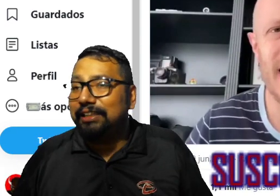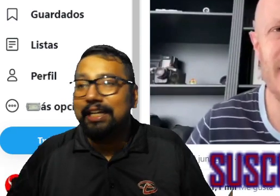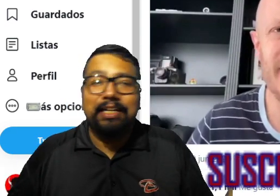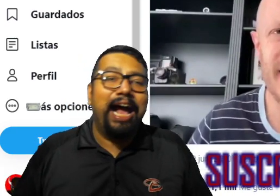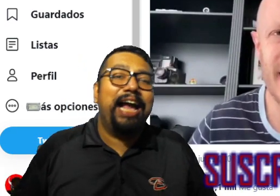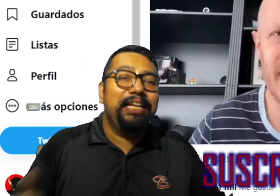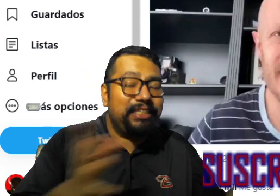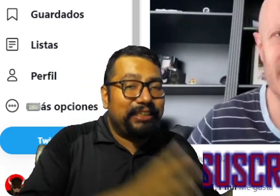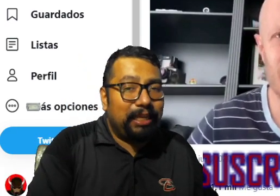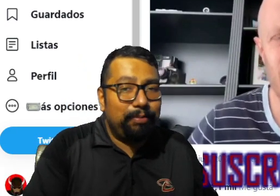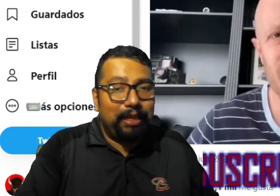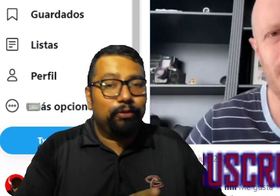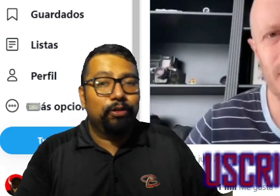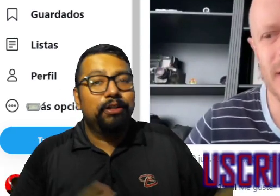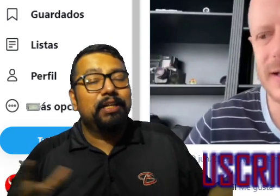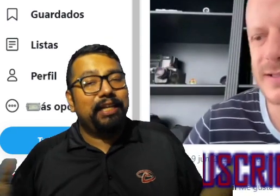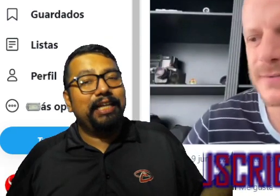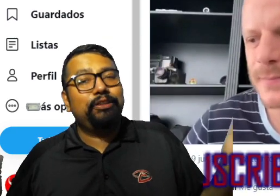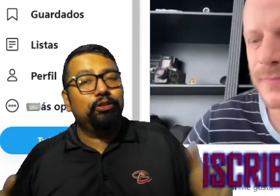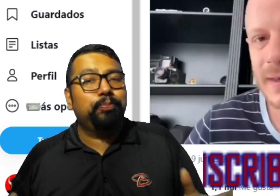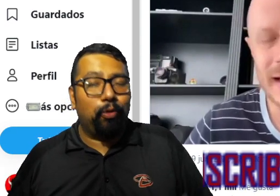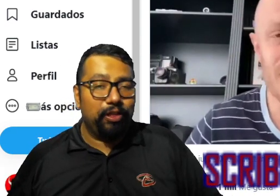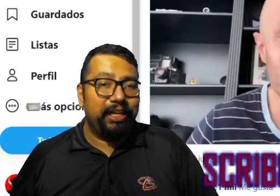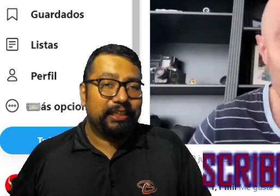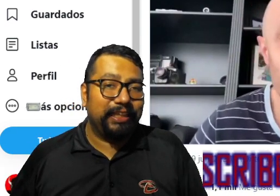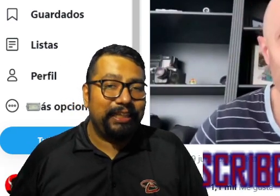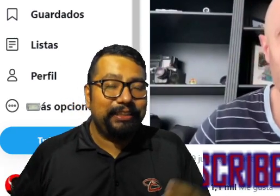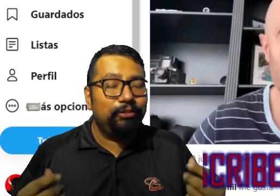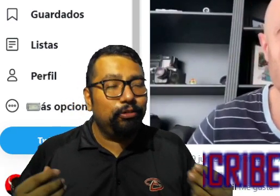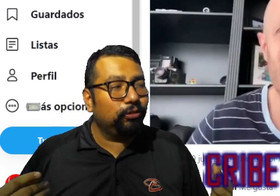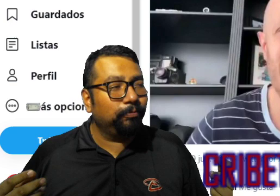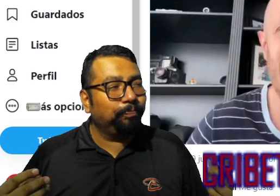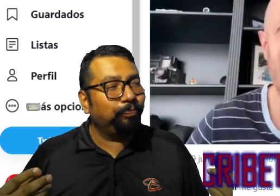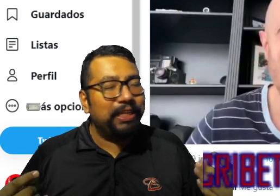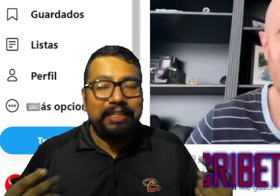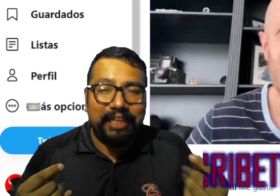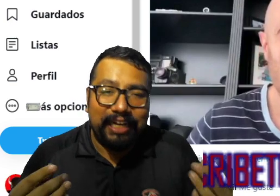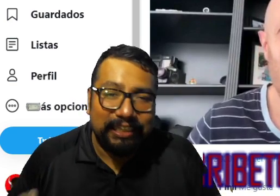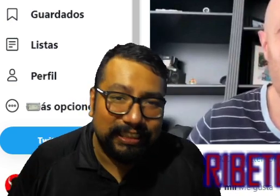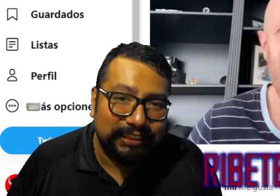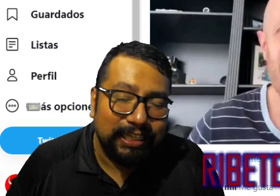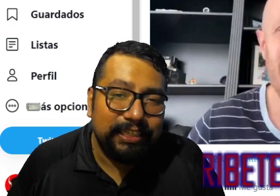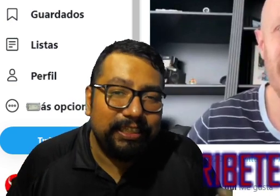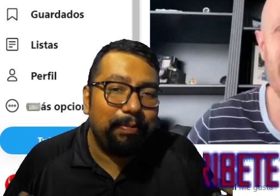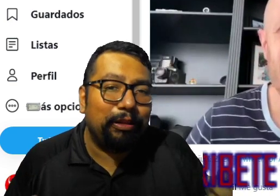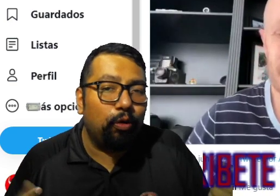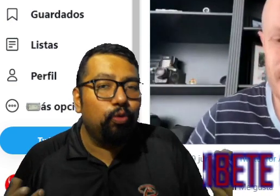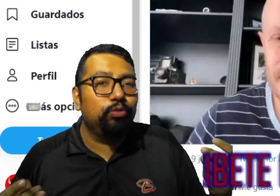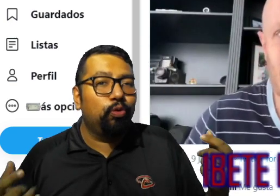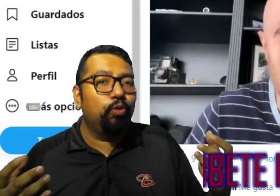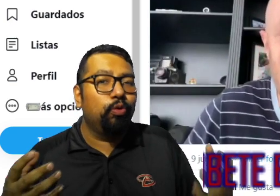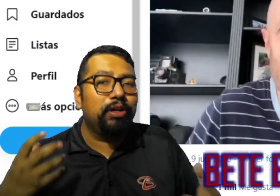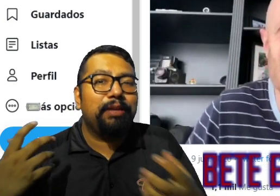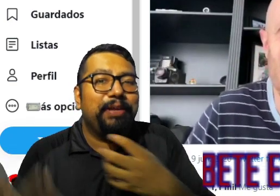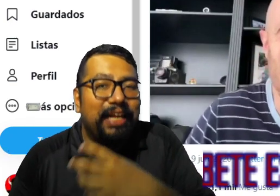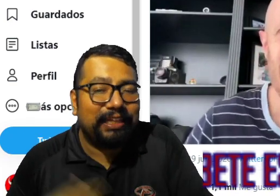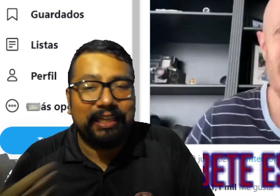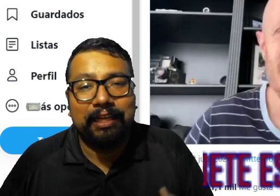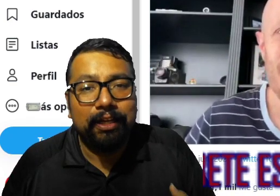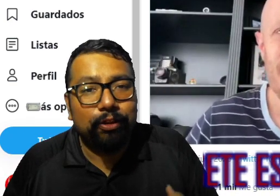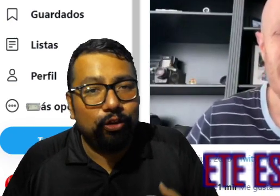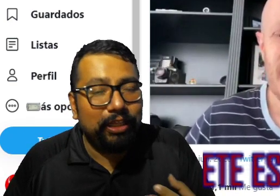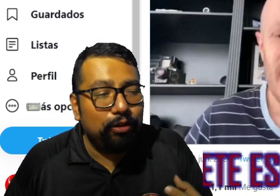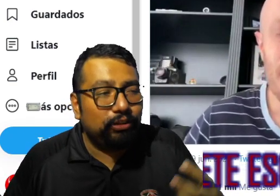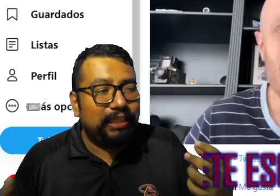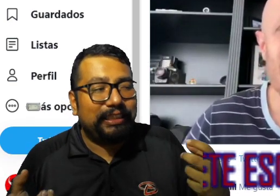tren maya ahí se está viendo que estos poderes estos intereses llevando un revive